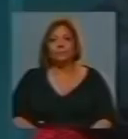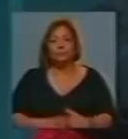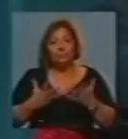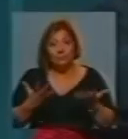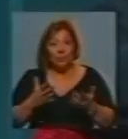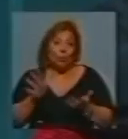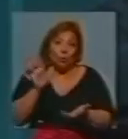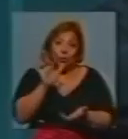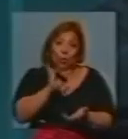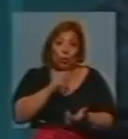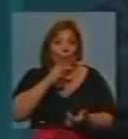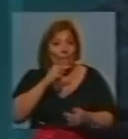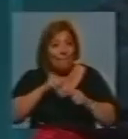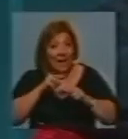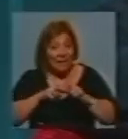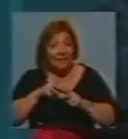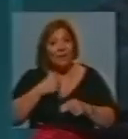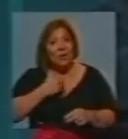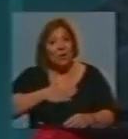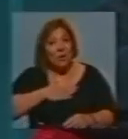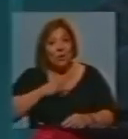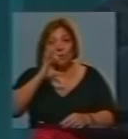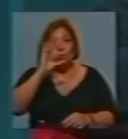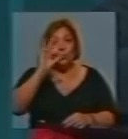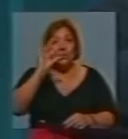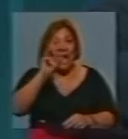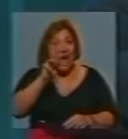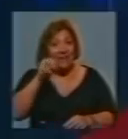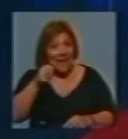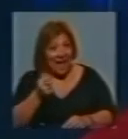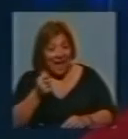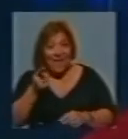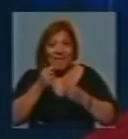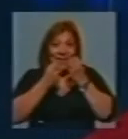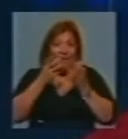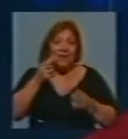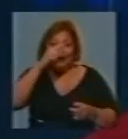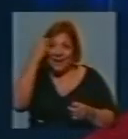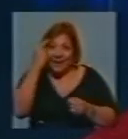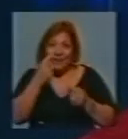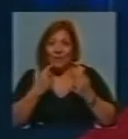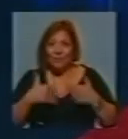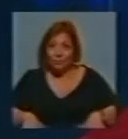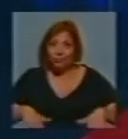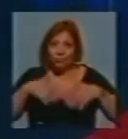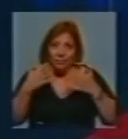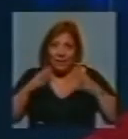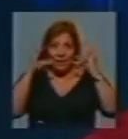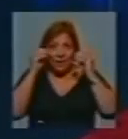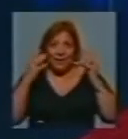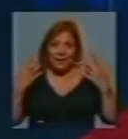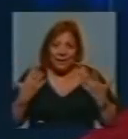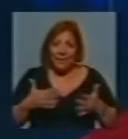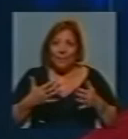Y como todos los martes, es un gusto recibir a la profesora Susana Mangana. Hola Susana, ¿cómo estás? Hola, buenas noches y muy caldeadas noches, ¿verdad,